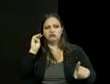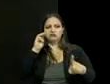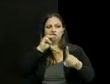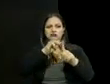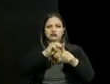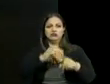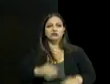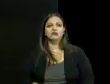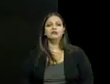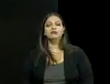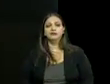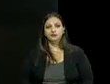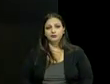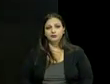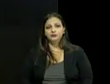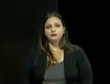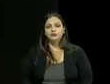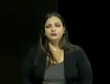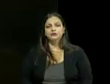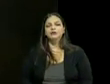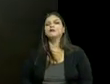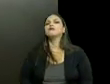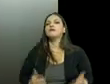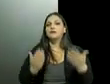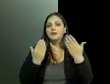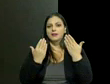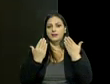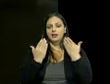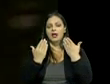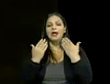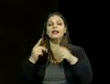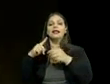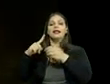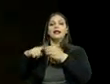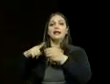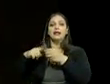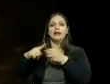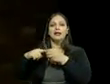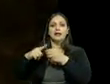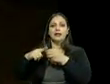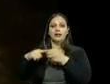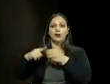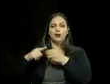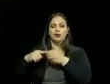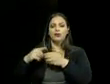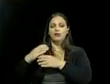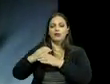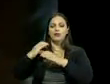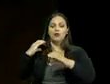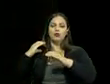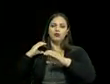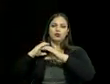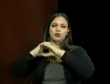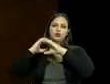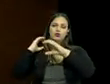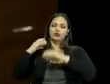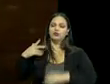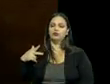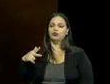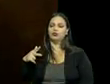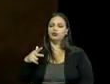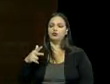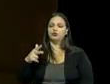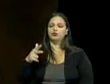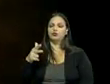República, y en el bypass de Quevedo aproximadamente a las 4 de la mañana sufrieron este asalto